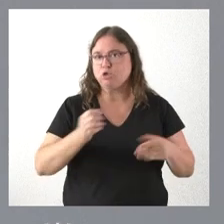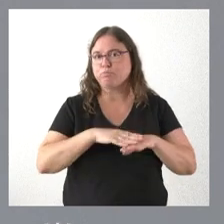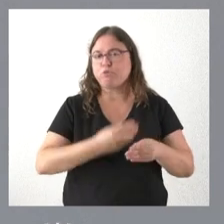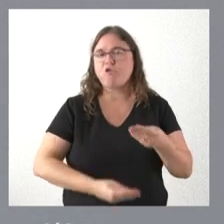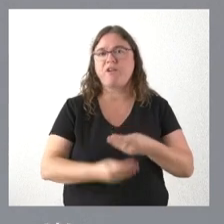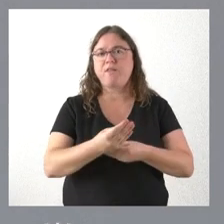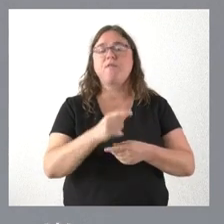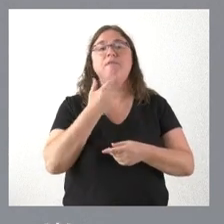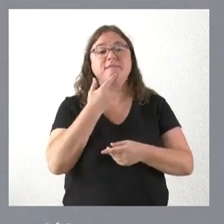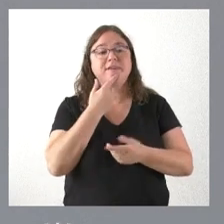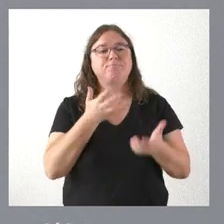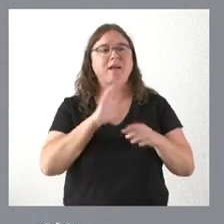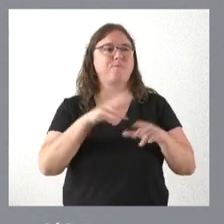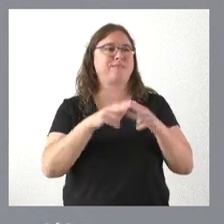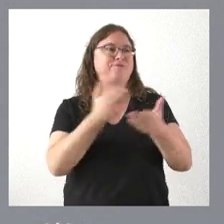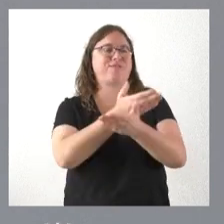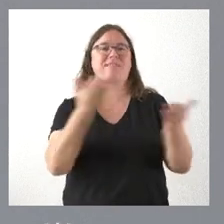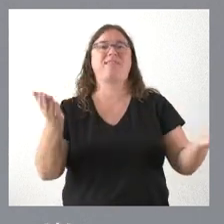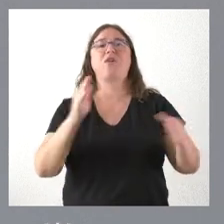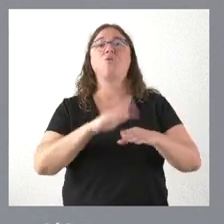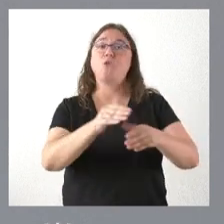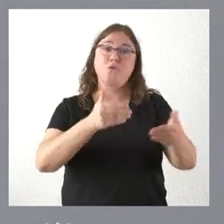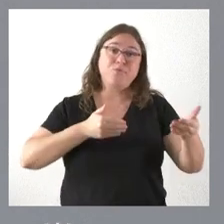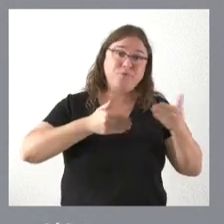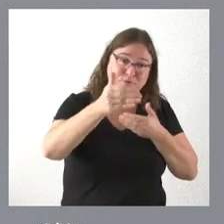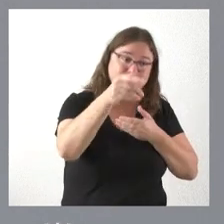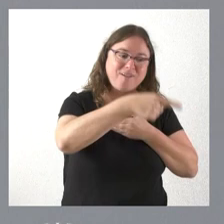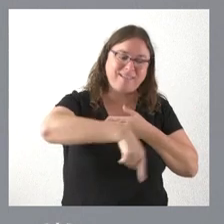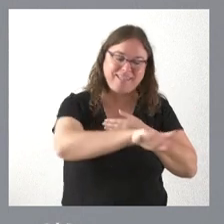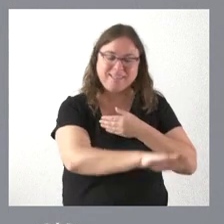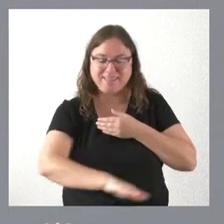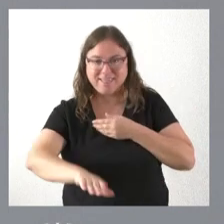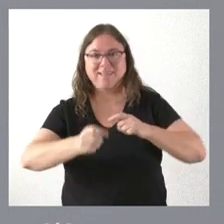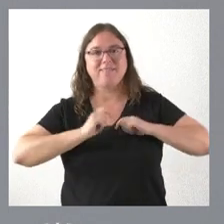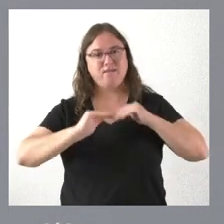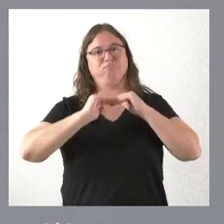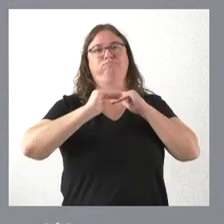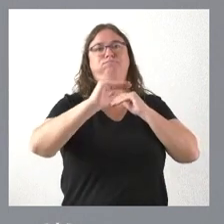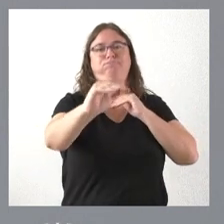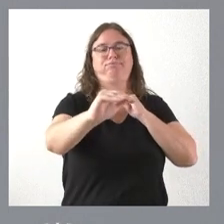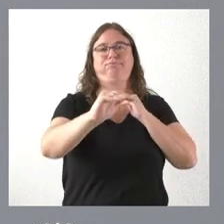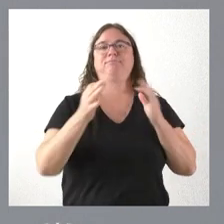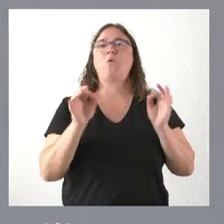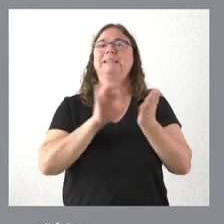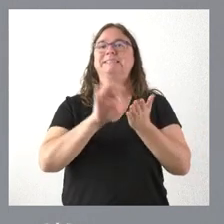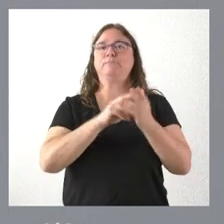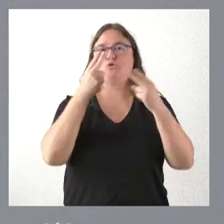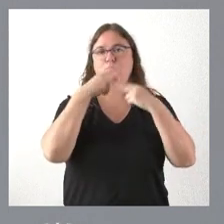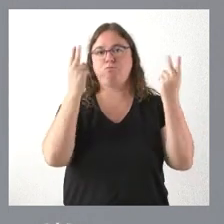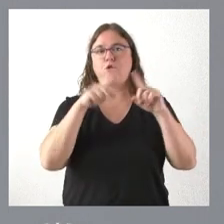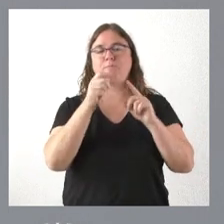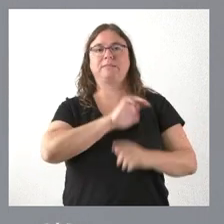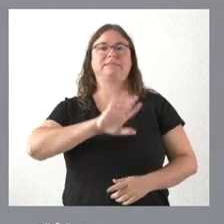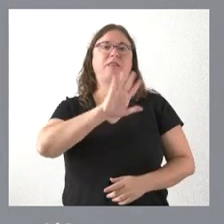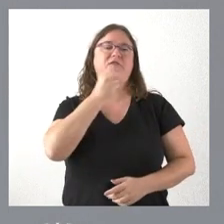esos hijos pues benefician Al conjunto de la sociedad porque en el futuro son los que van a contribuir también al sostenimiento de los principales servicios públicos y del estado